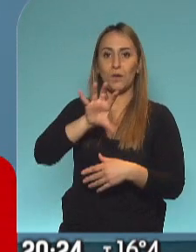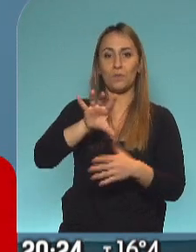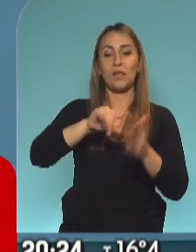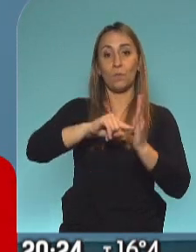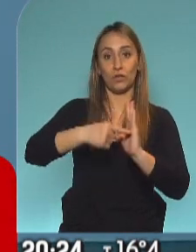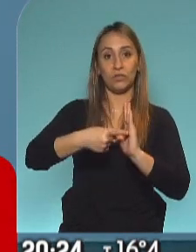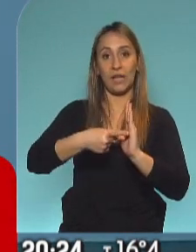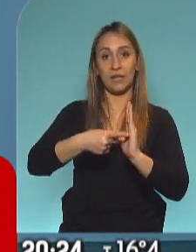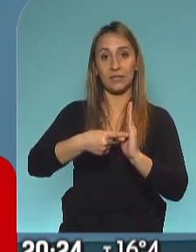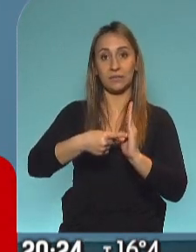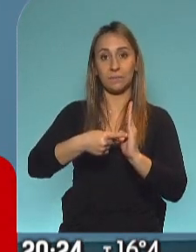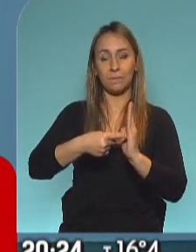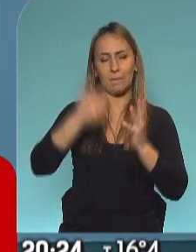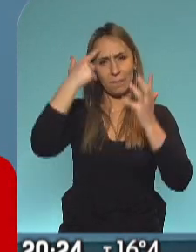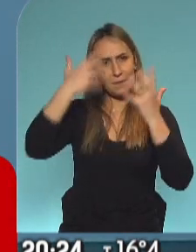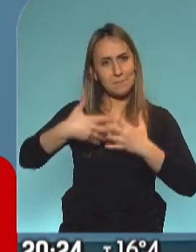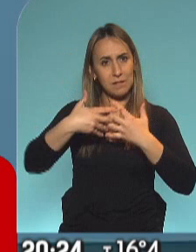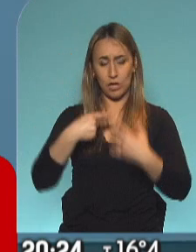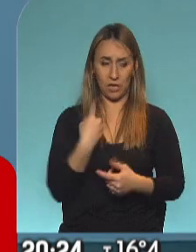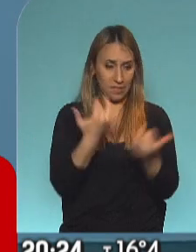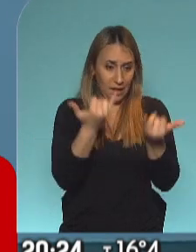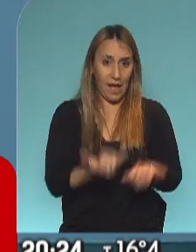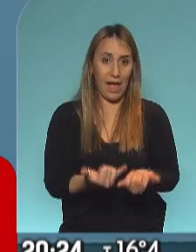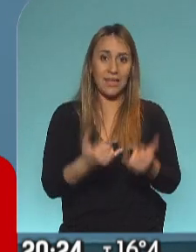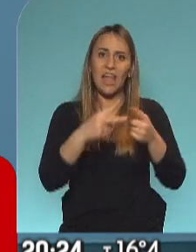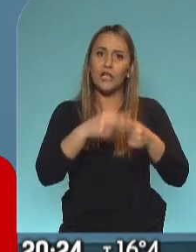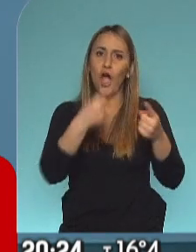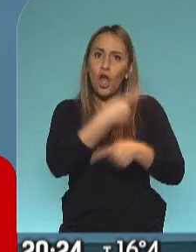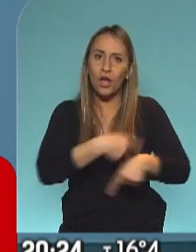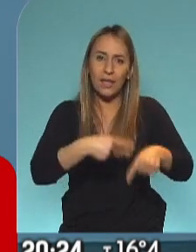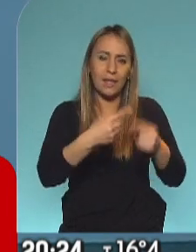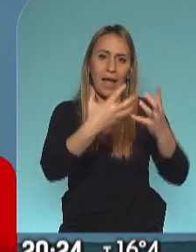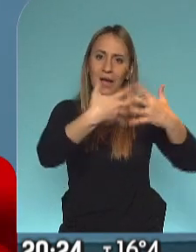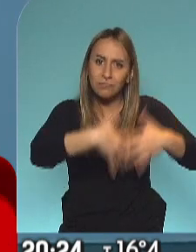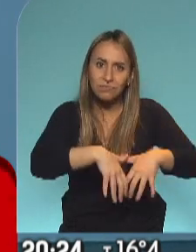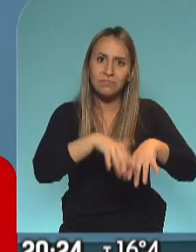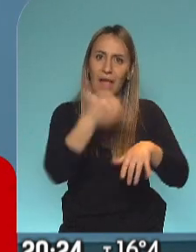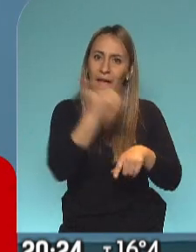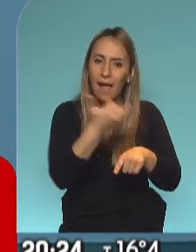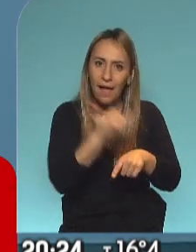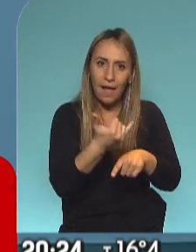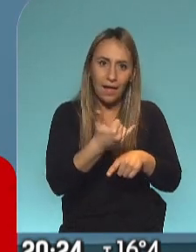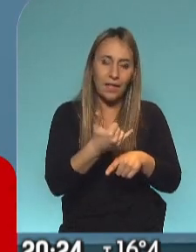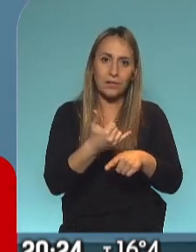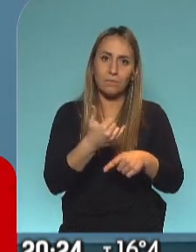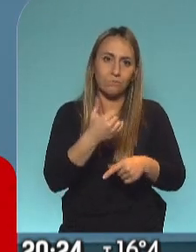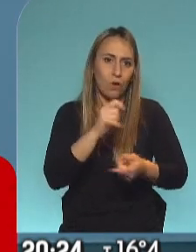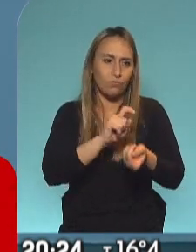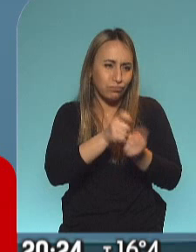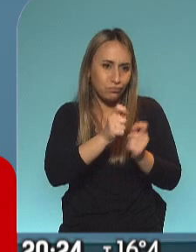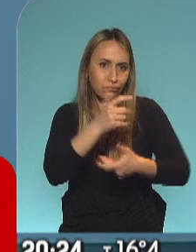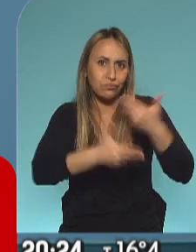decir, tenemos las herramientas tecnológicas, las hemos construido durante la pandemia para poder corregir este